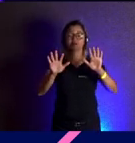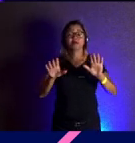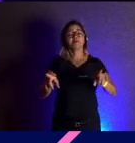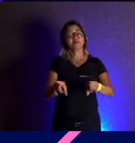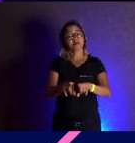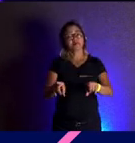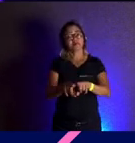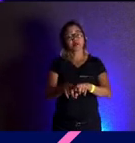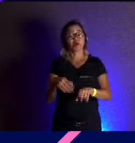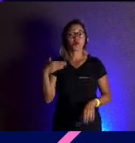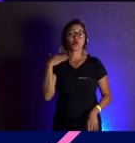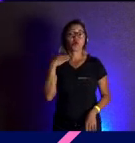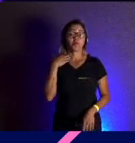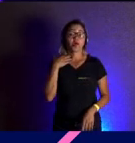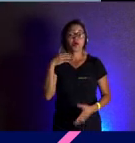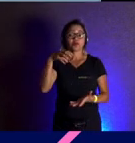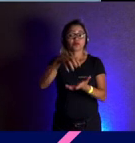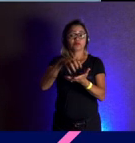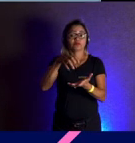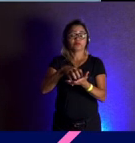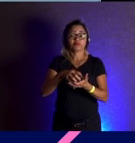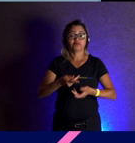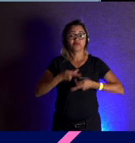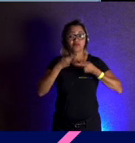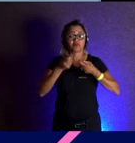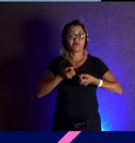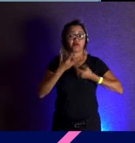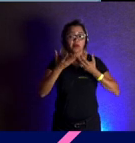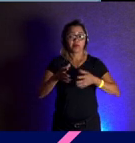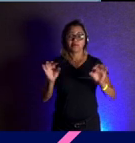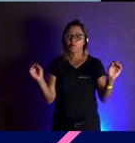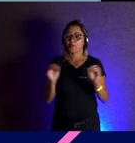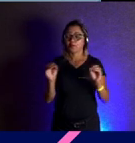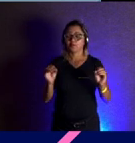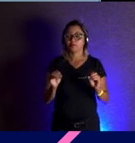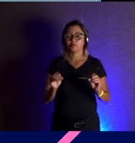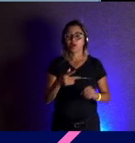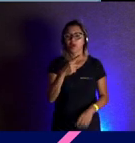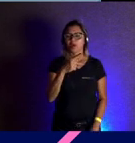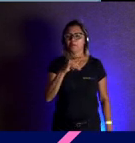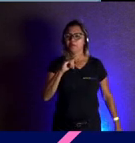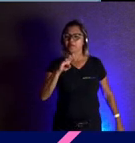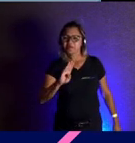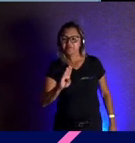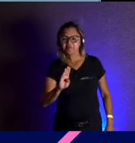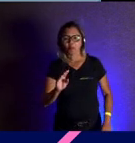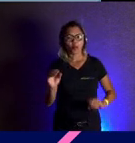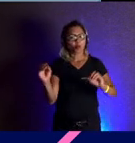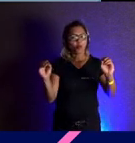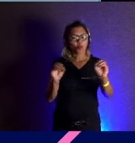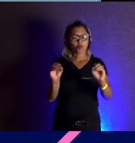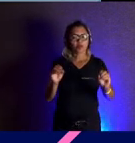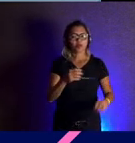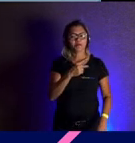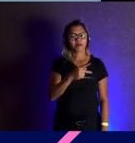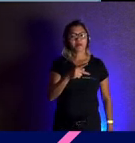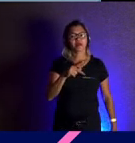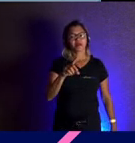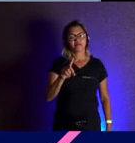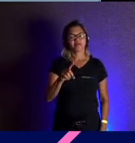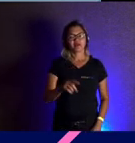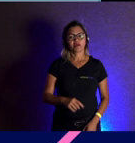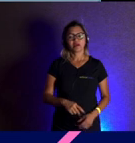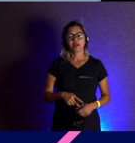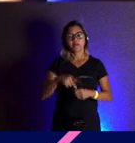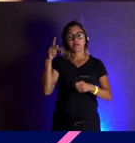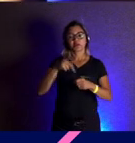Central publica cifras. No sabemos cuánto es el Producto Interno Bruto. Y PDVSA, pues, ni hablar. Entonces, si